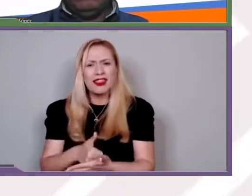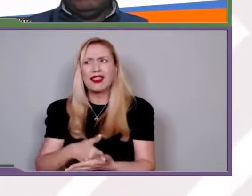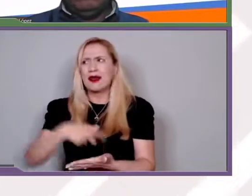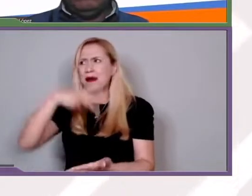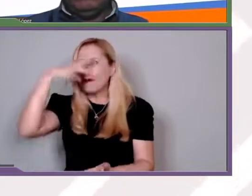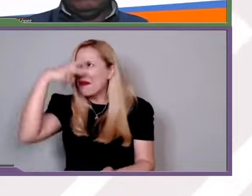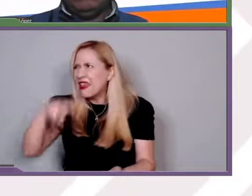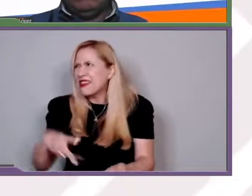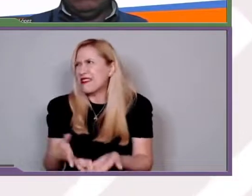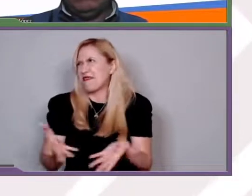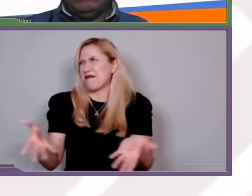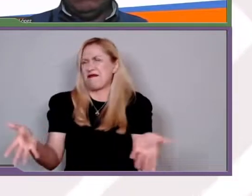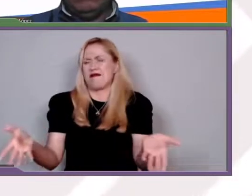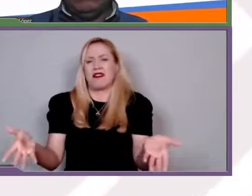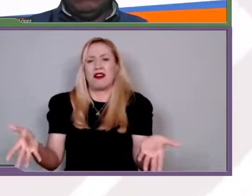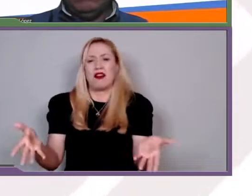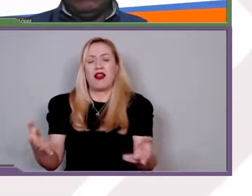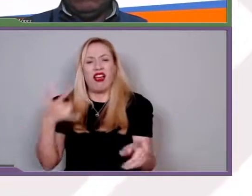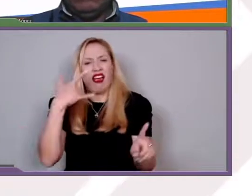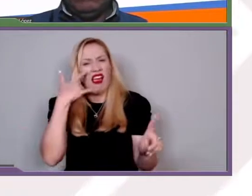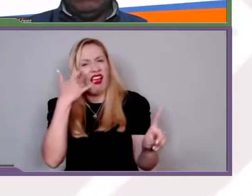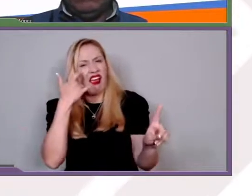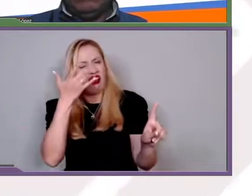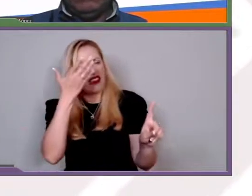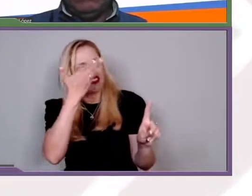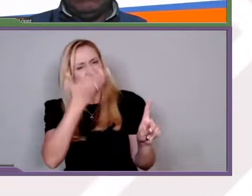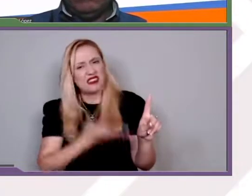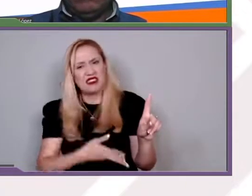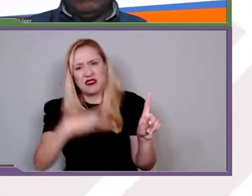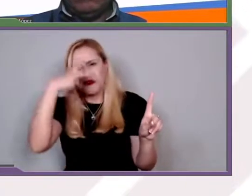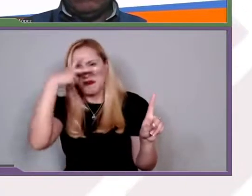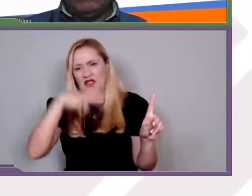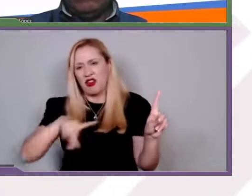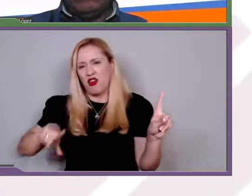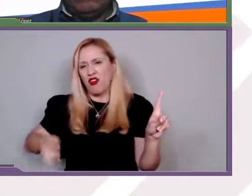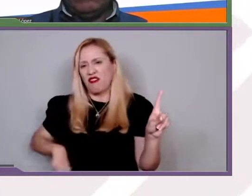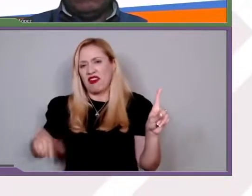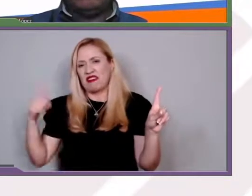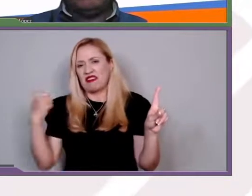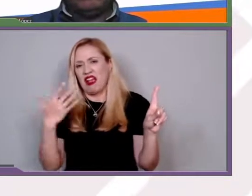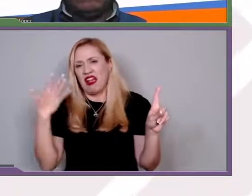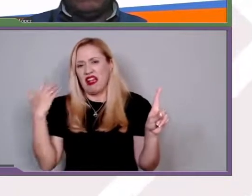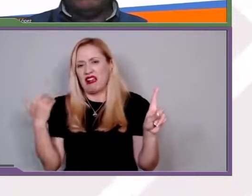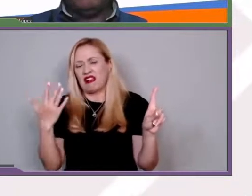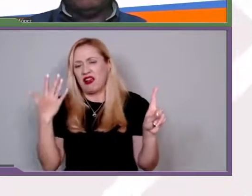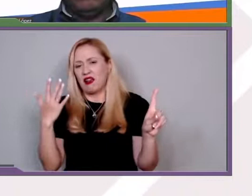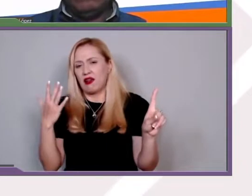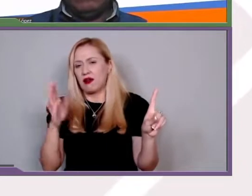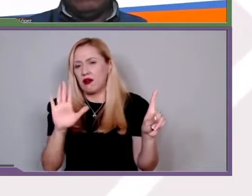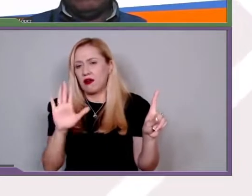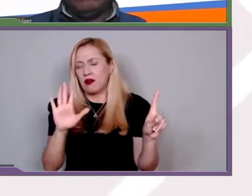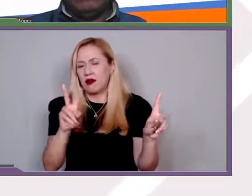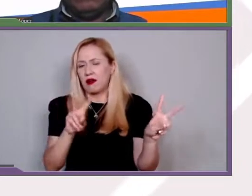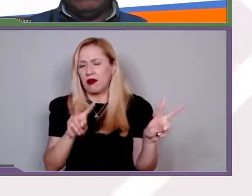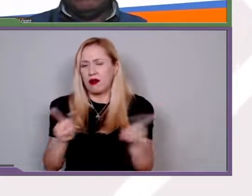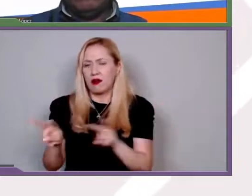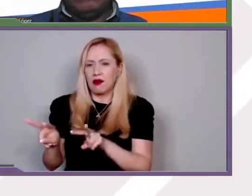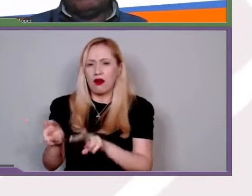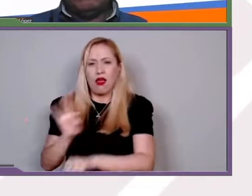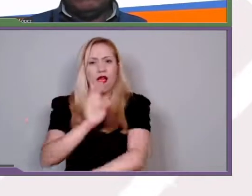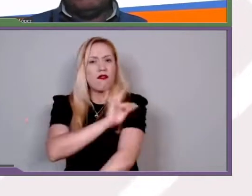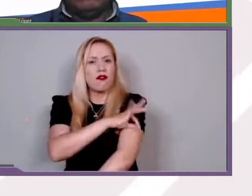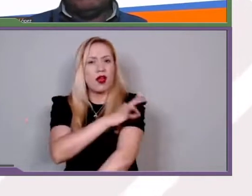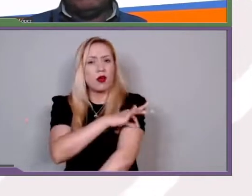solamente podemos hacer críticas al Estado mexicano, en este caso la vacunación en esta ciudad sentó